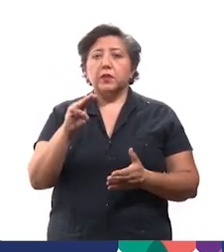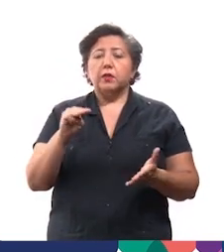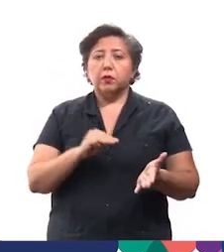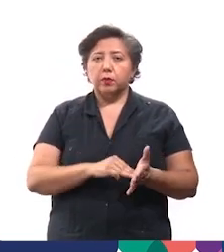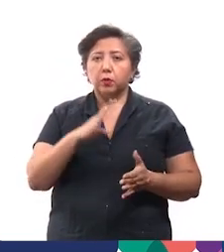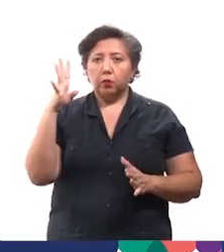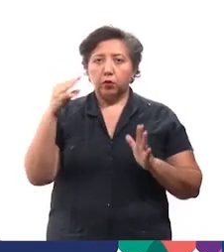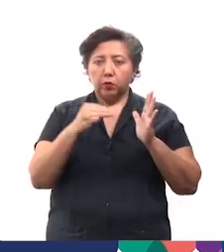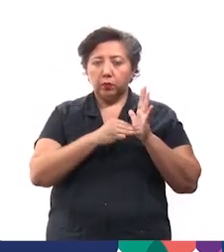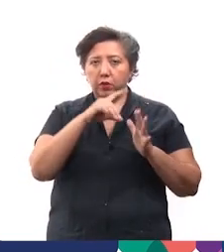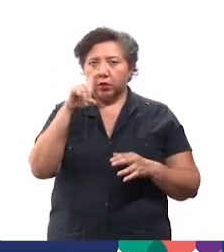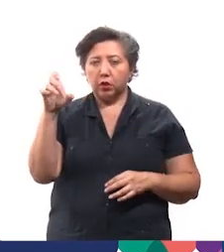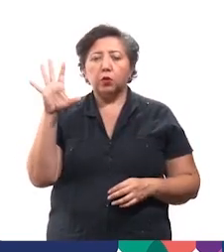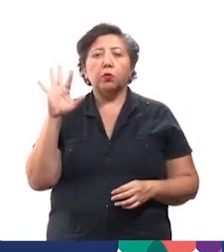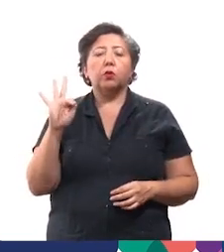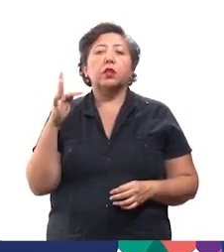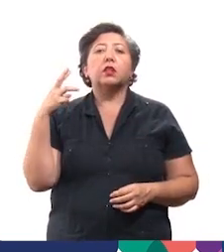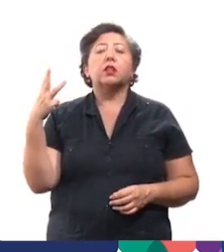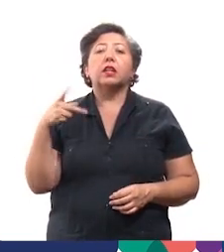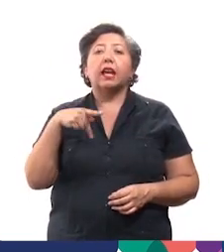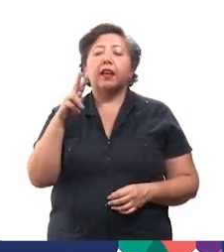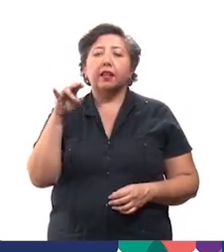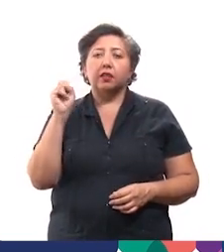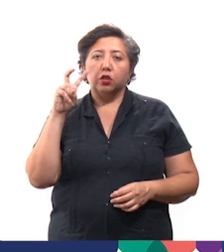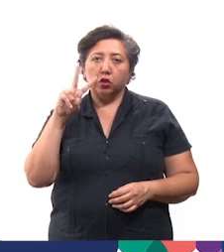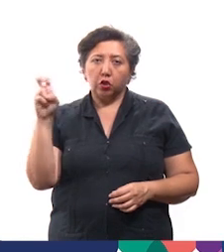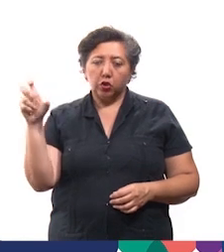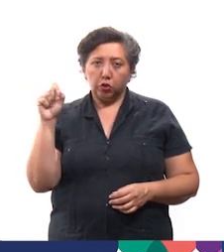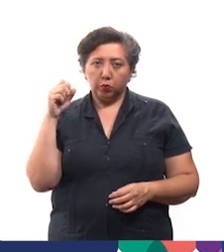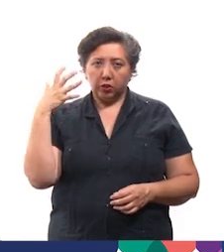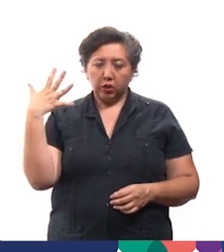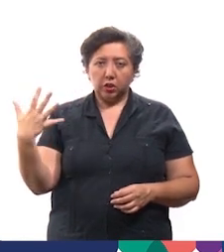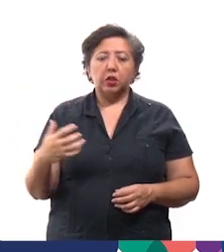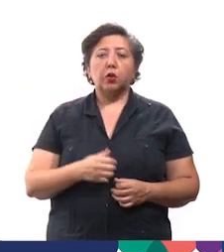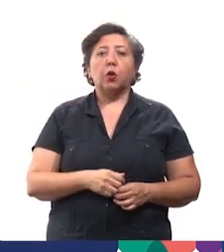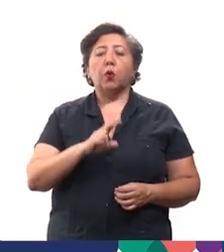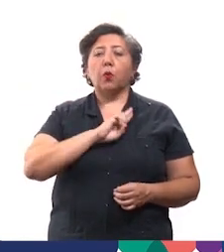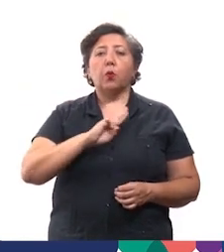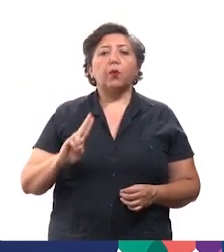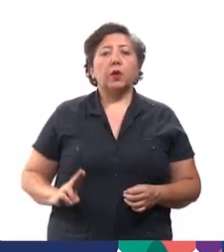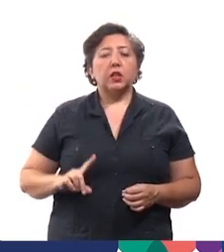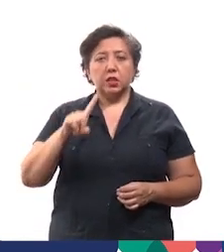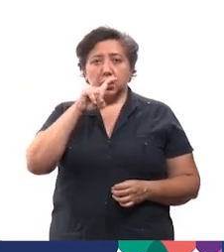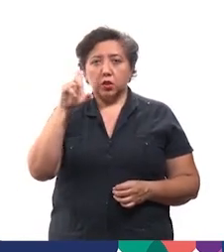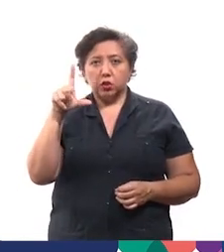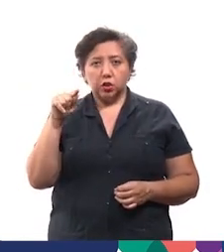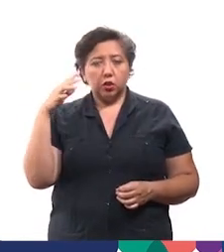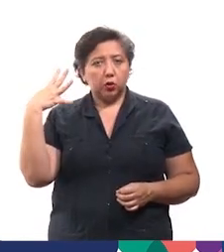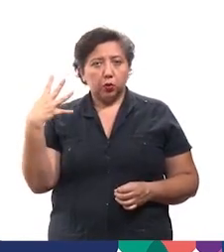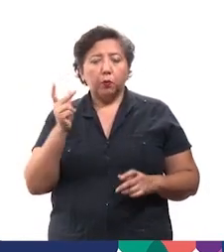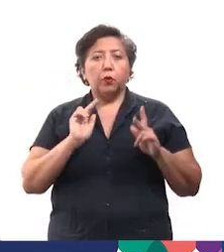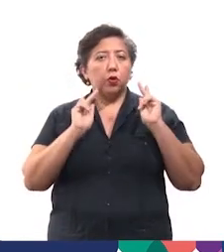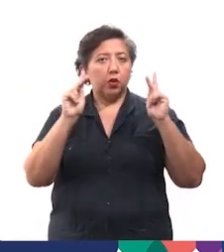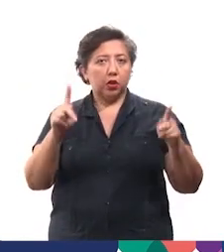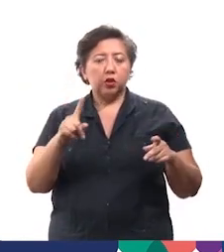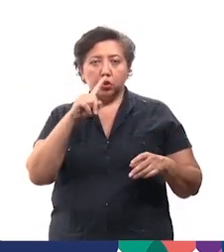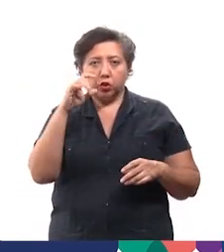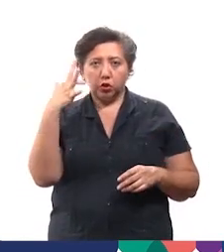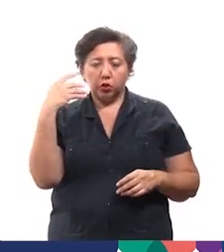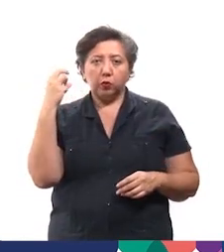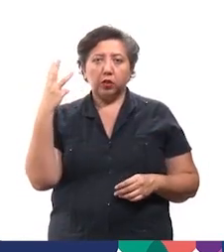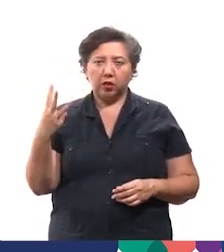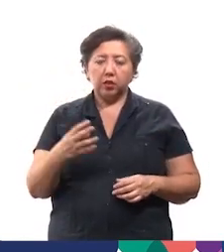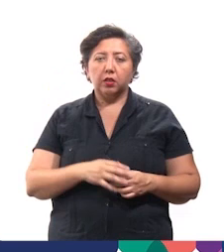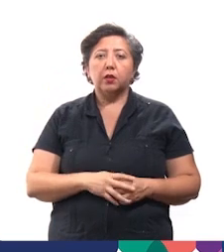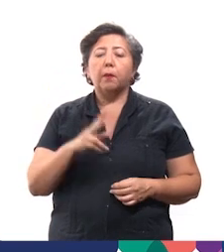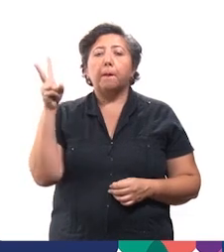Mérida 4.143, Canacín 225, Umán 174, Progreso